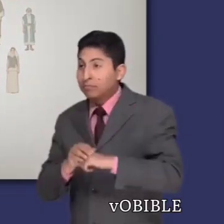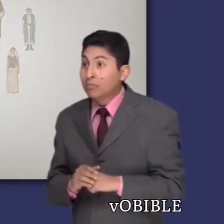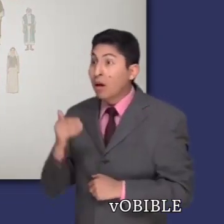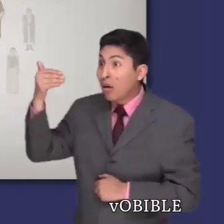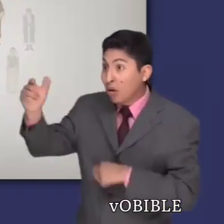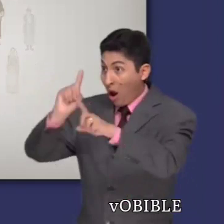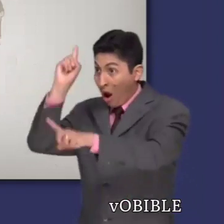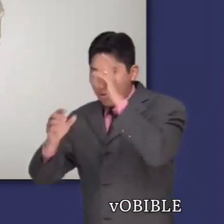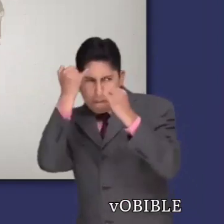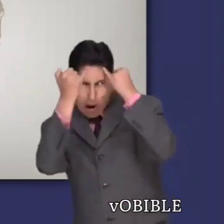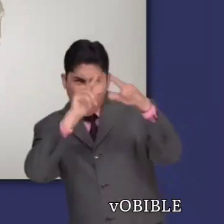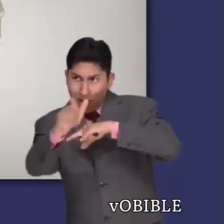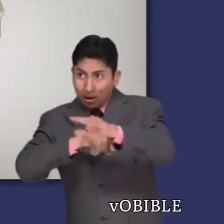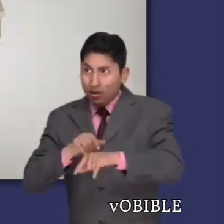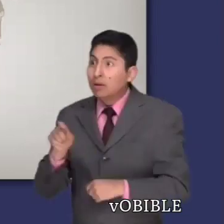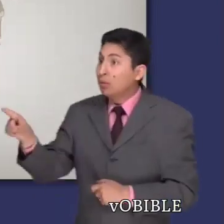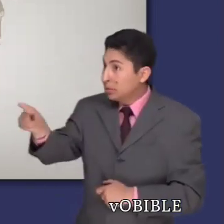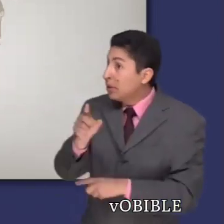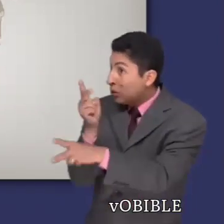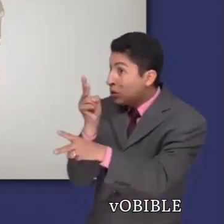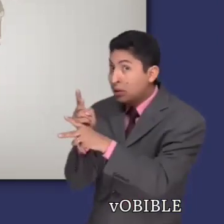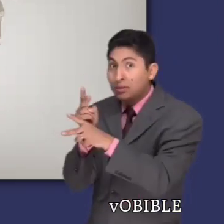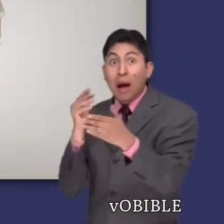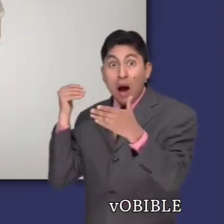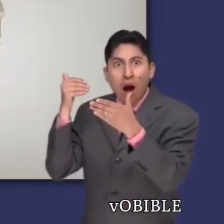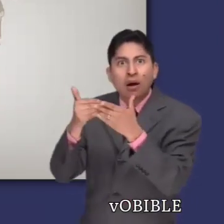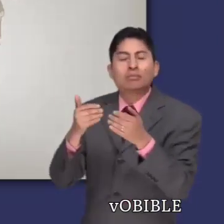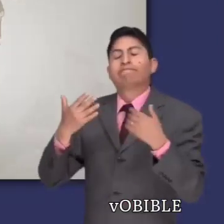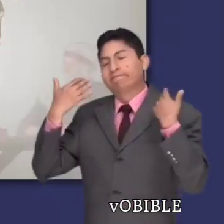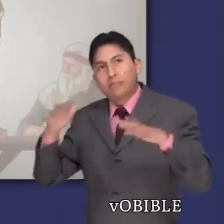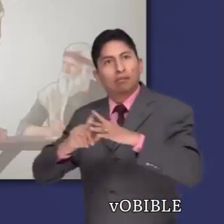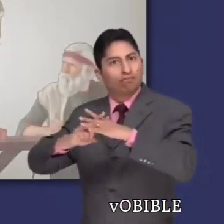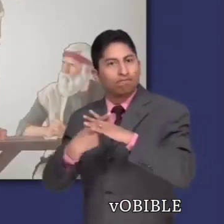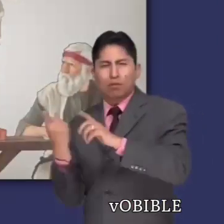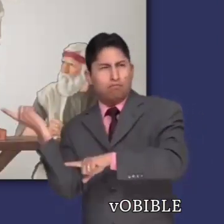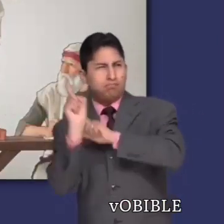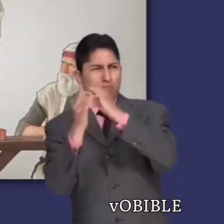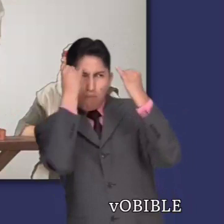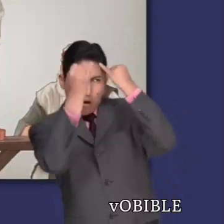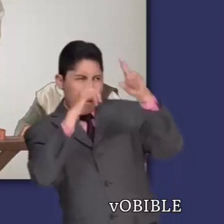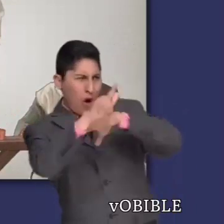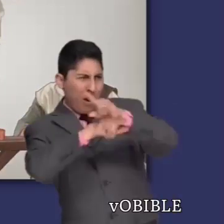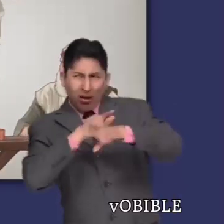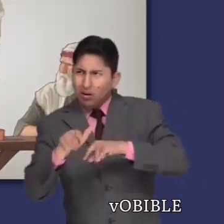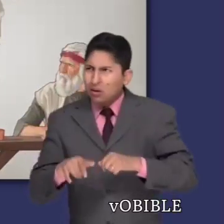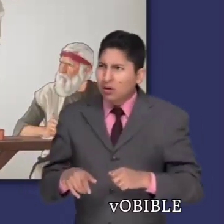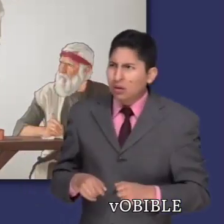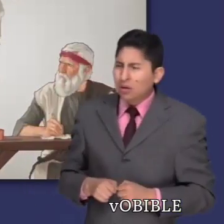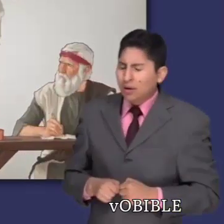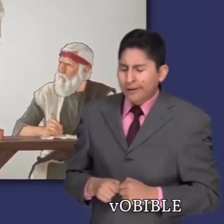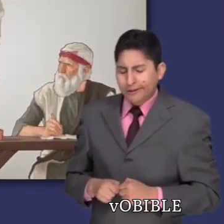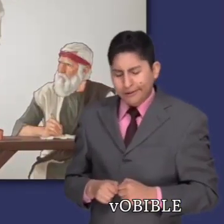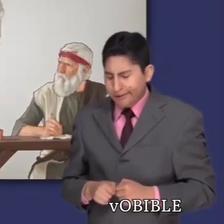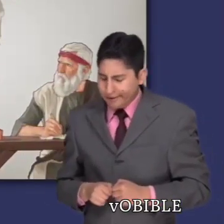y tratarían de arrastrar a los discípulos y llevárselos detrás de ellos. Las cartas de Juan demuestran que eso